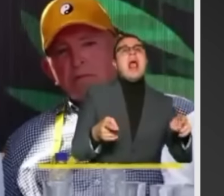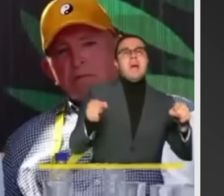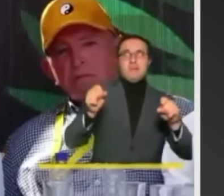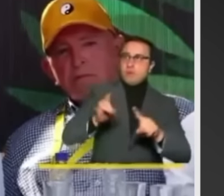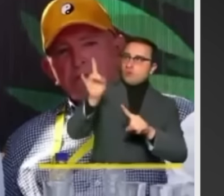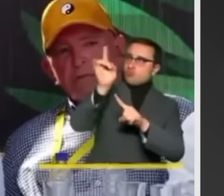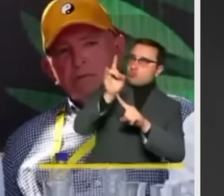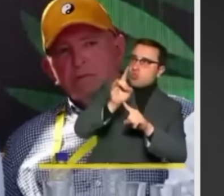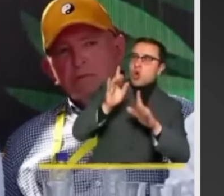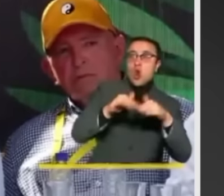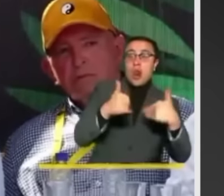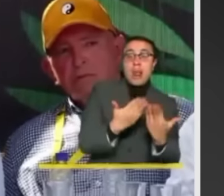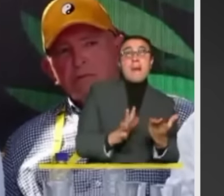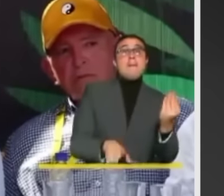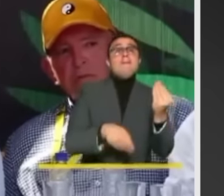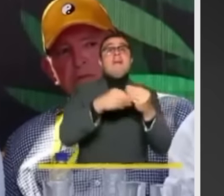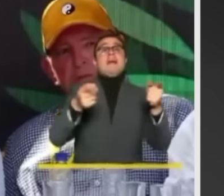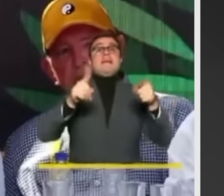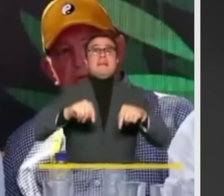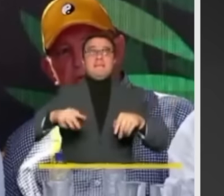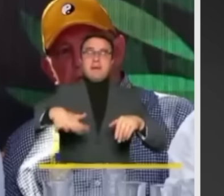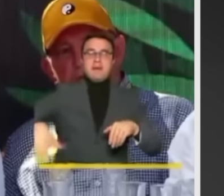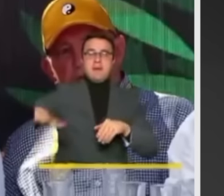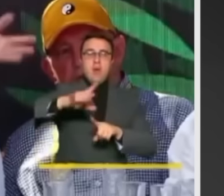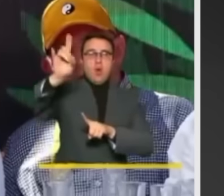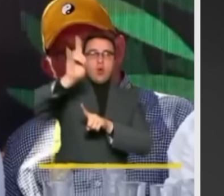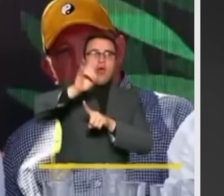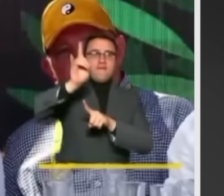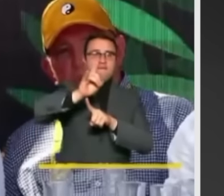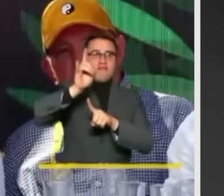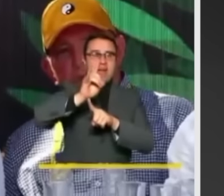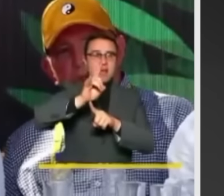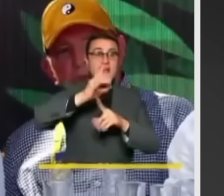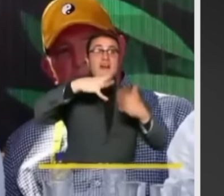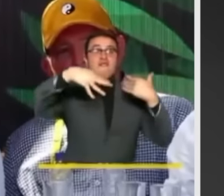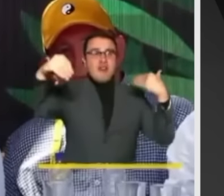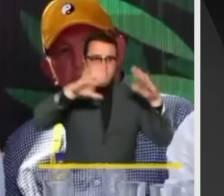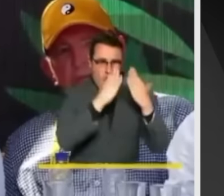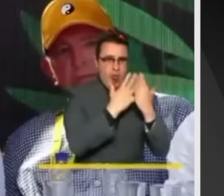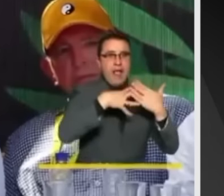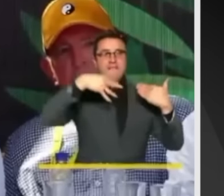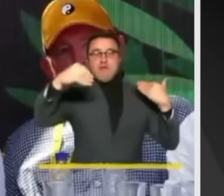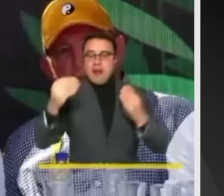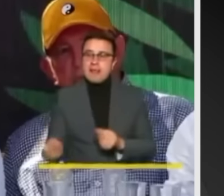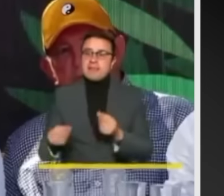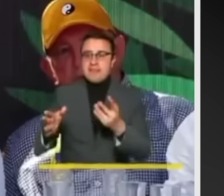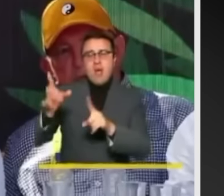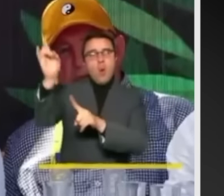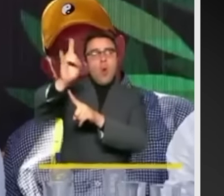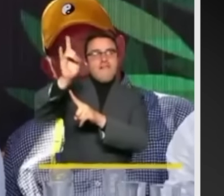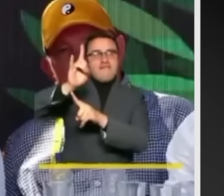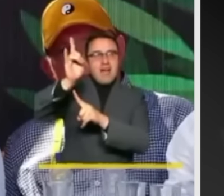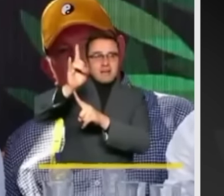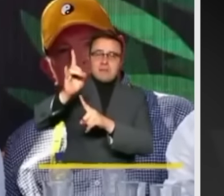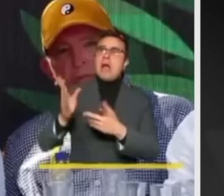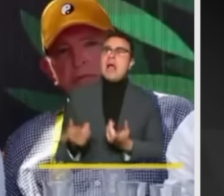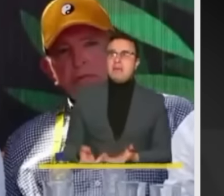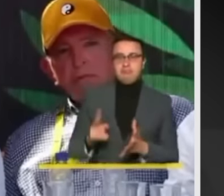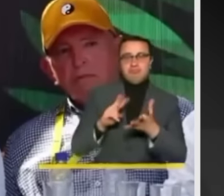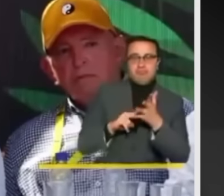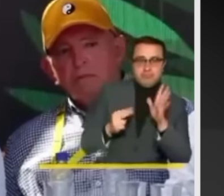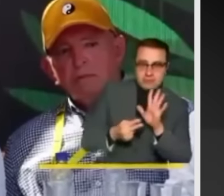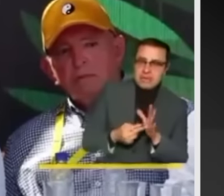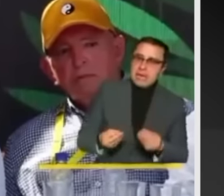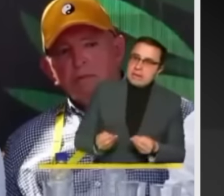zonas Wi-Fi para parte de la comunidad fuera de las escuelas. Eso significa que estas escuelas van a tener internet de